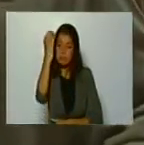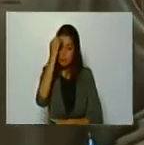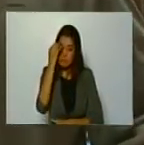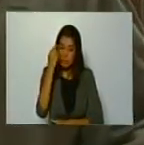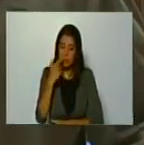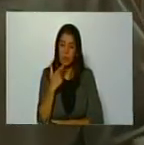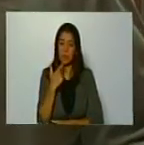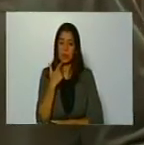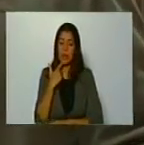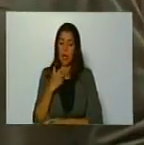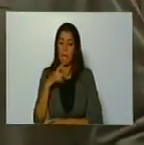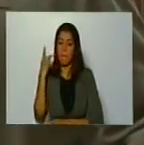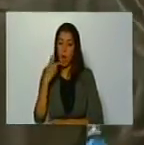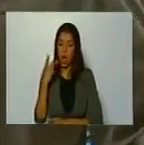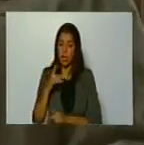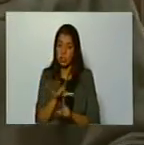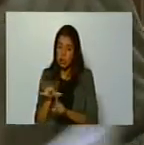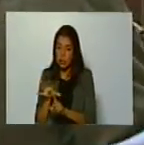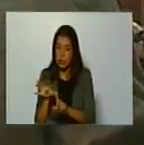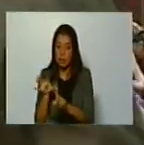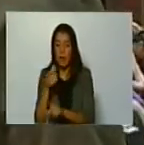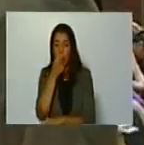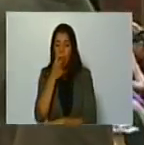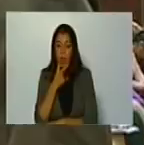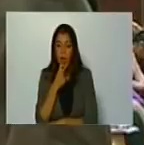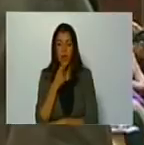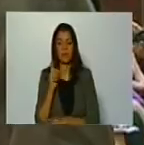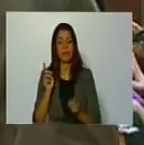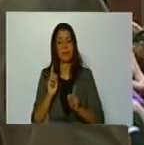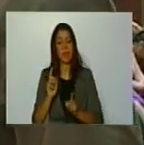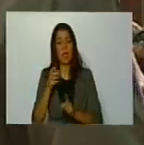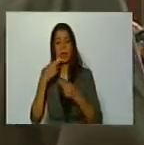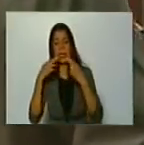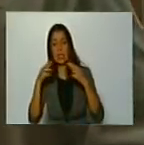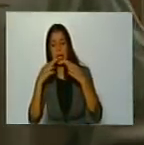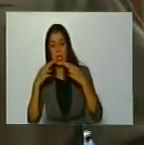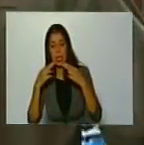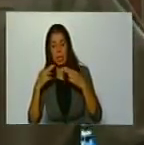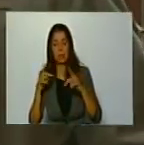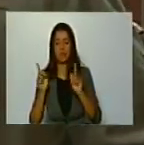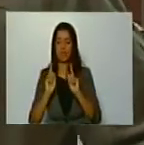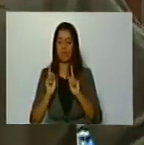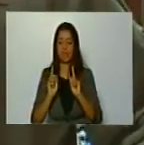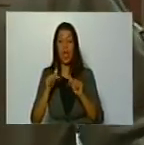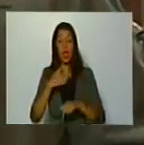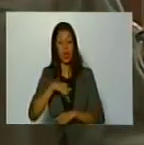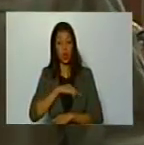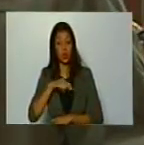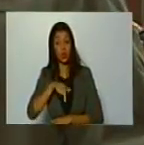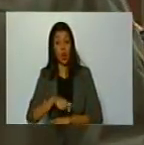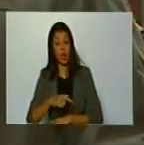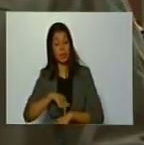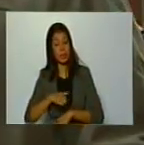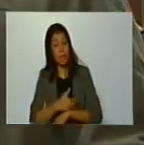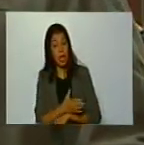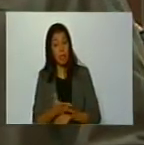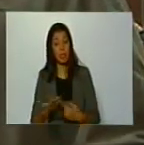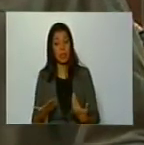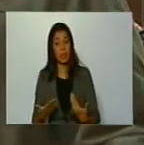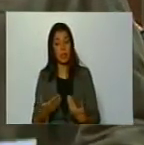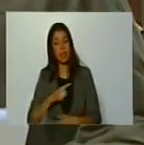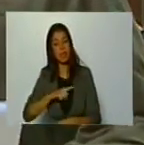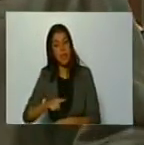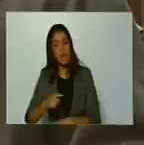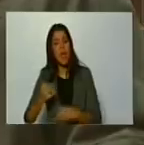un linchamiento contra ni Freddy Guevara ni contra nadie. No. Al contrario, nosotros hemos tardado mucho para que